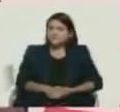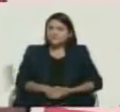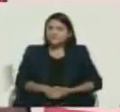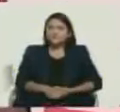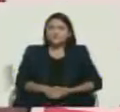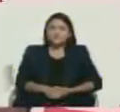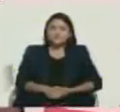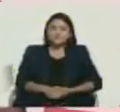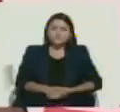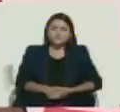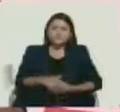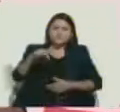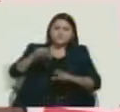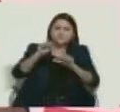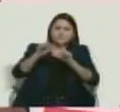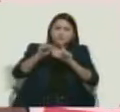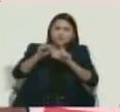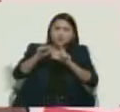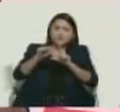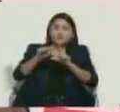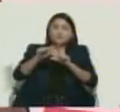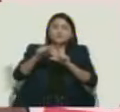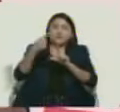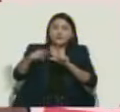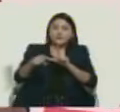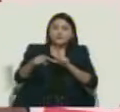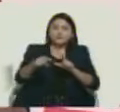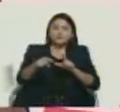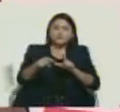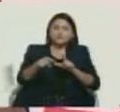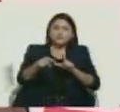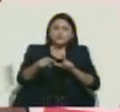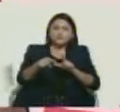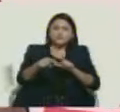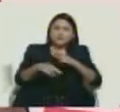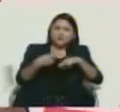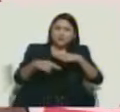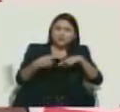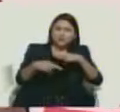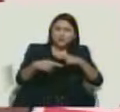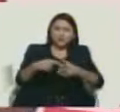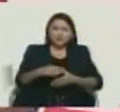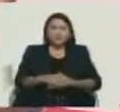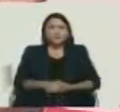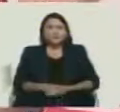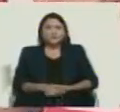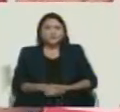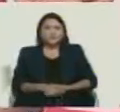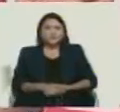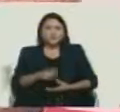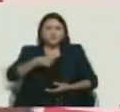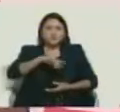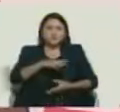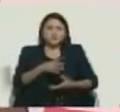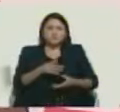Gracias. Mira, el partido, nuestro partido tiene como partido revolucionario, no nos quedamos